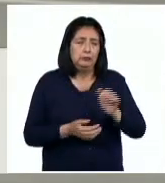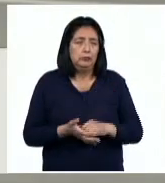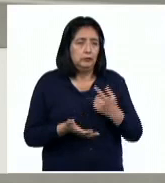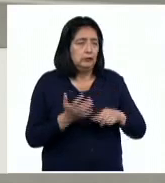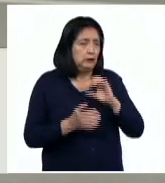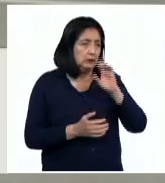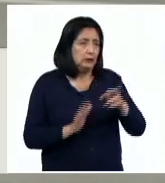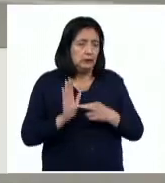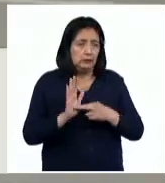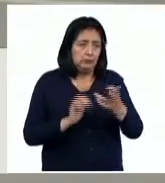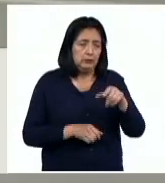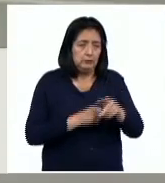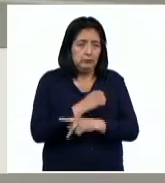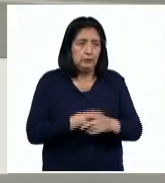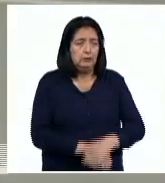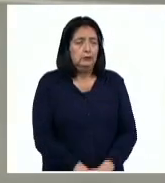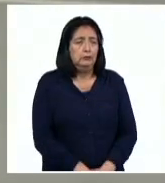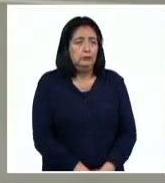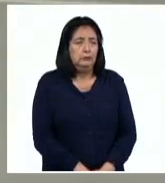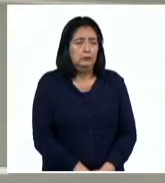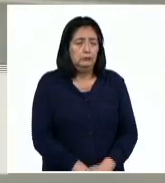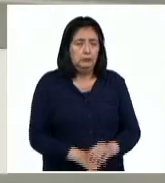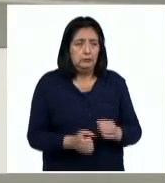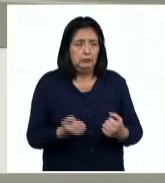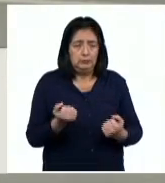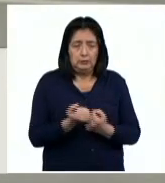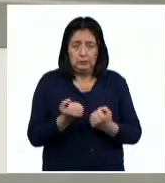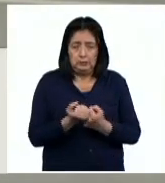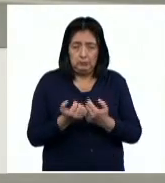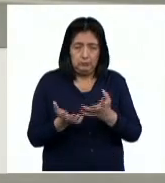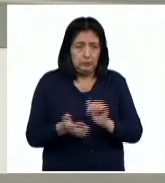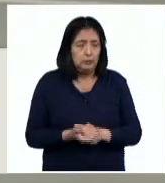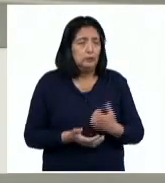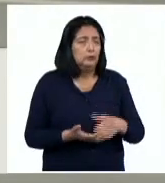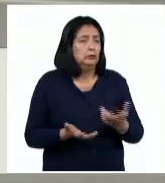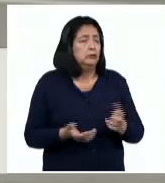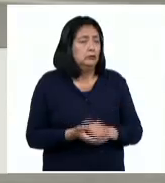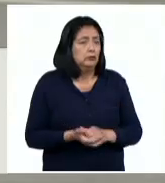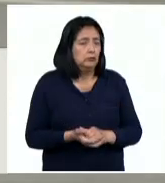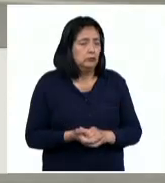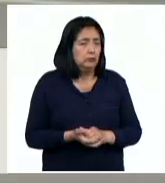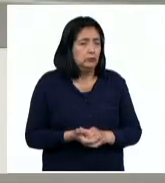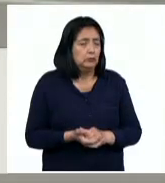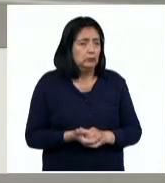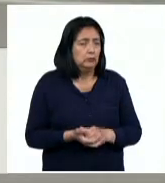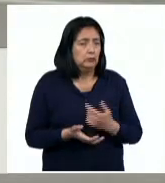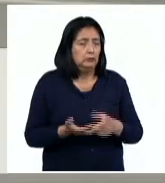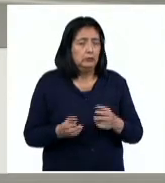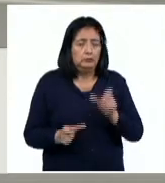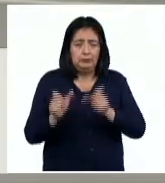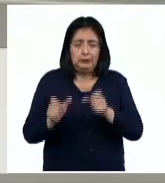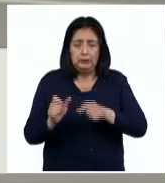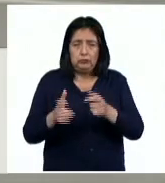tiene que decir el representante de este país. Recursos para apoyar el seguimiento de contactos de